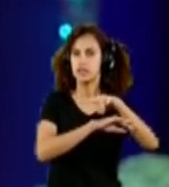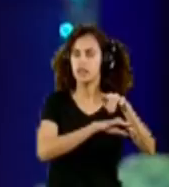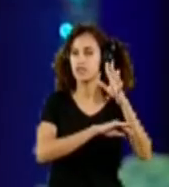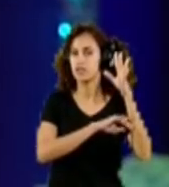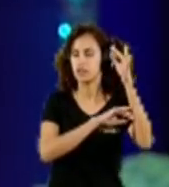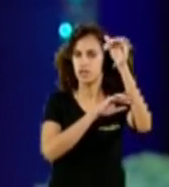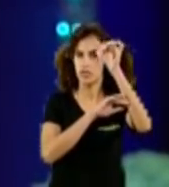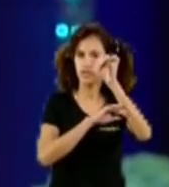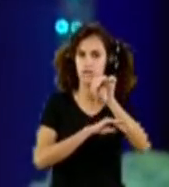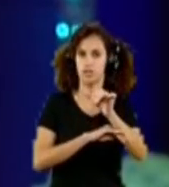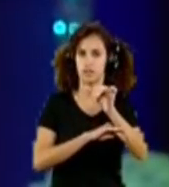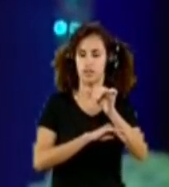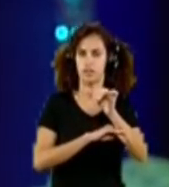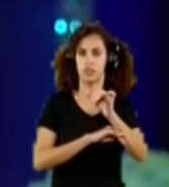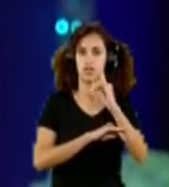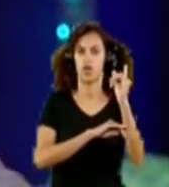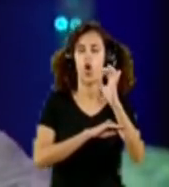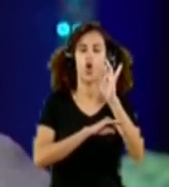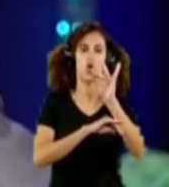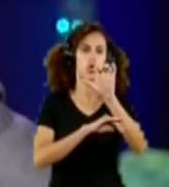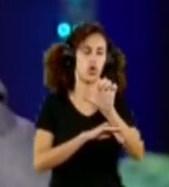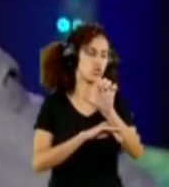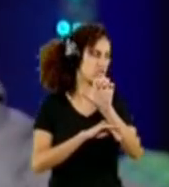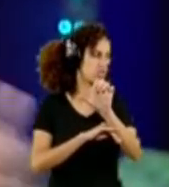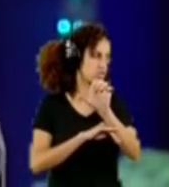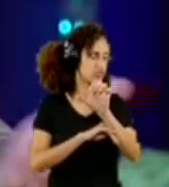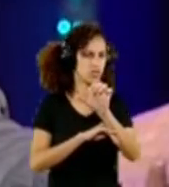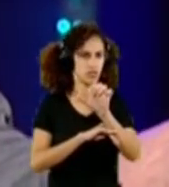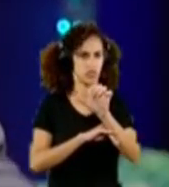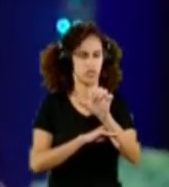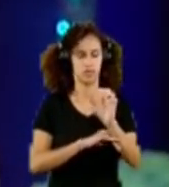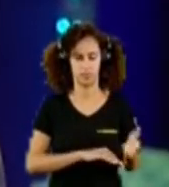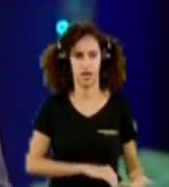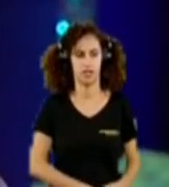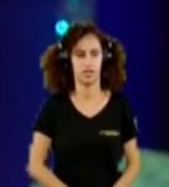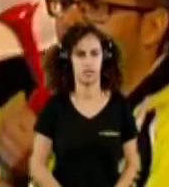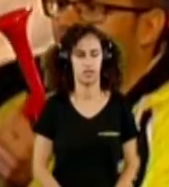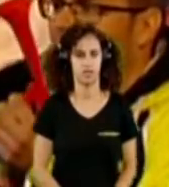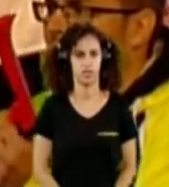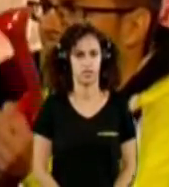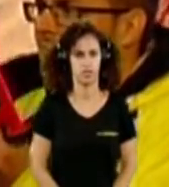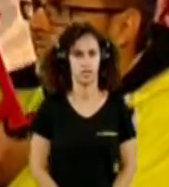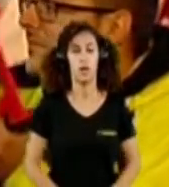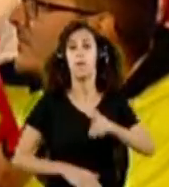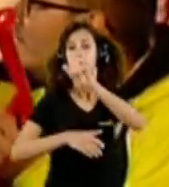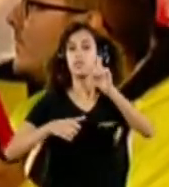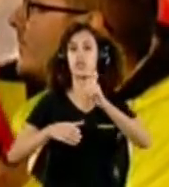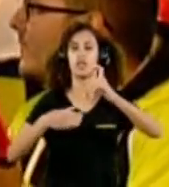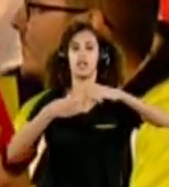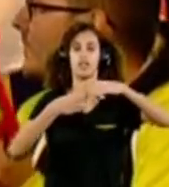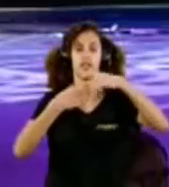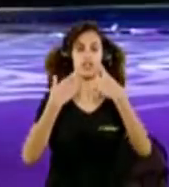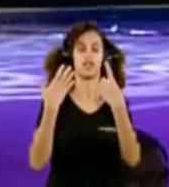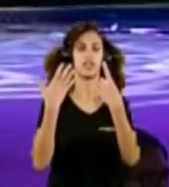José Geray Hernández Sánchez. Mejí, eso es lo que pone aquí. 70 componentes llegan del polígono